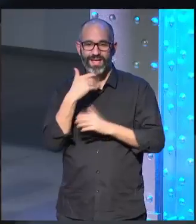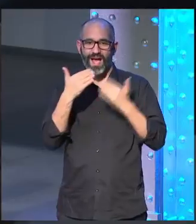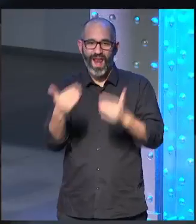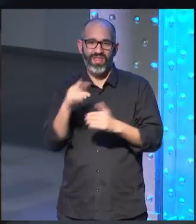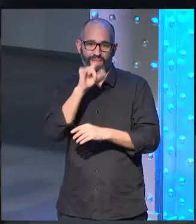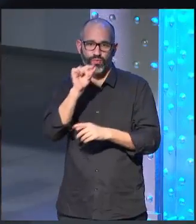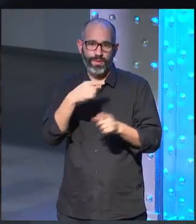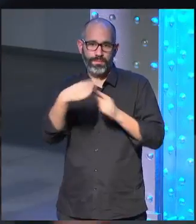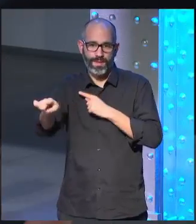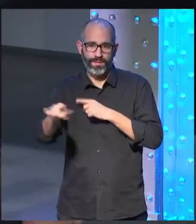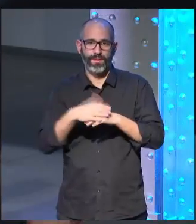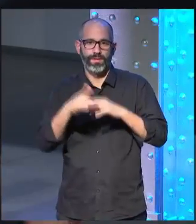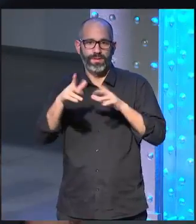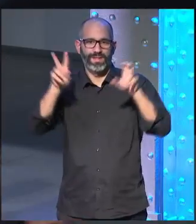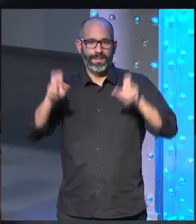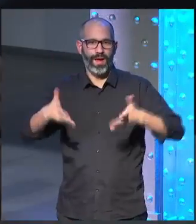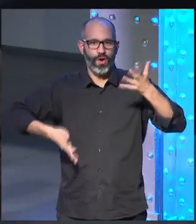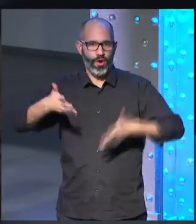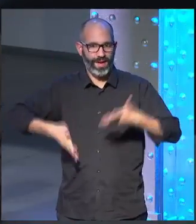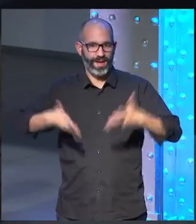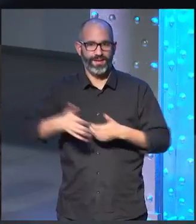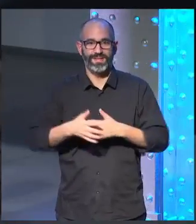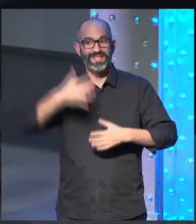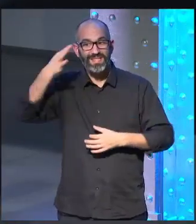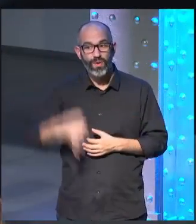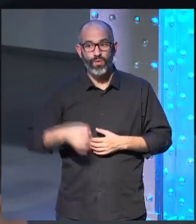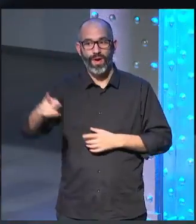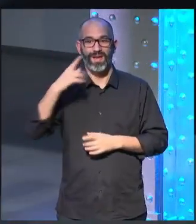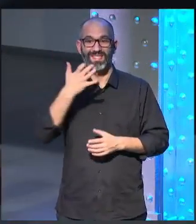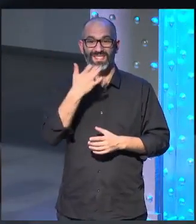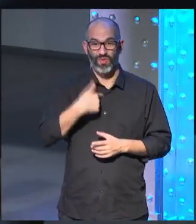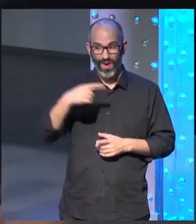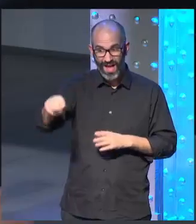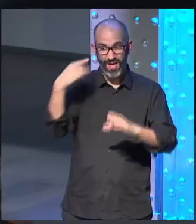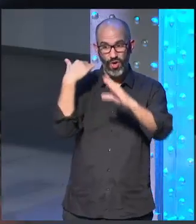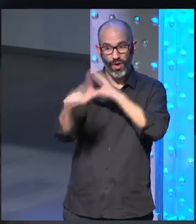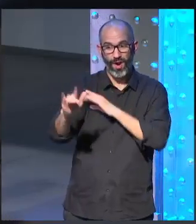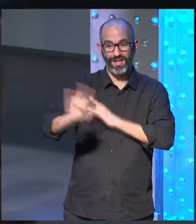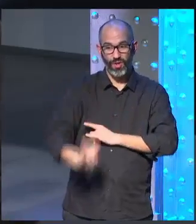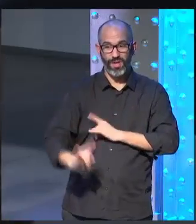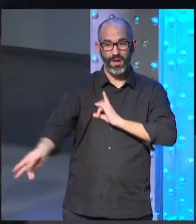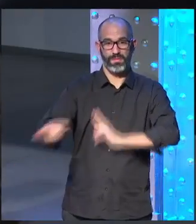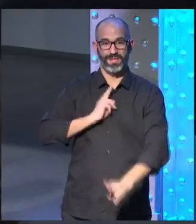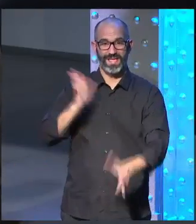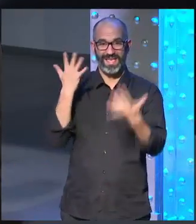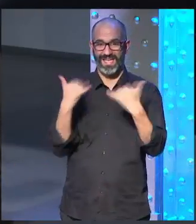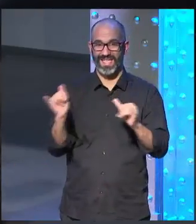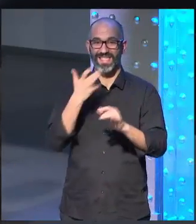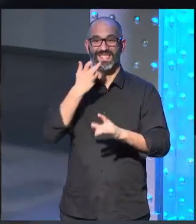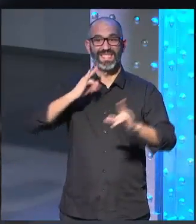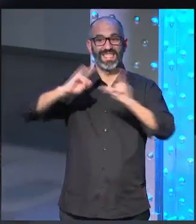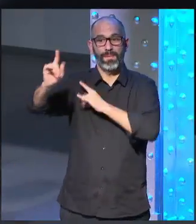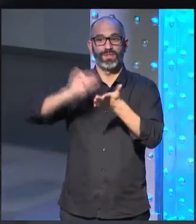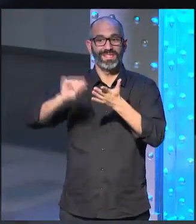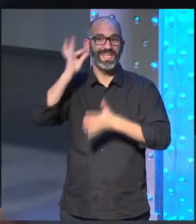tweet sobre correr. Sí, seguramente le envío un correo, ¿verdad? Seguro que estáis de acuerdo que no me va a responder. Si llamo a la